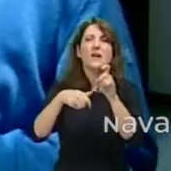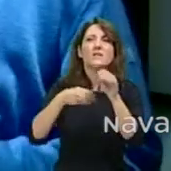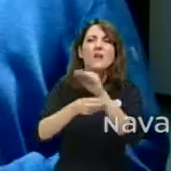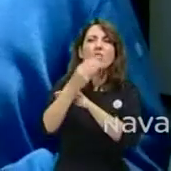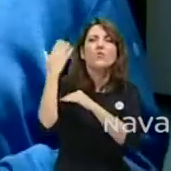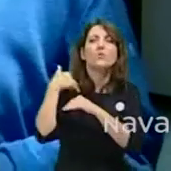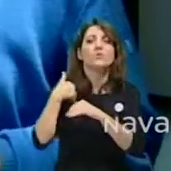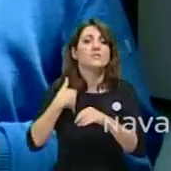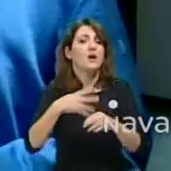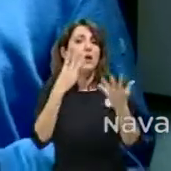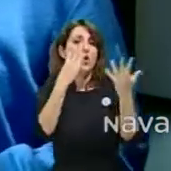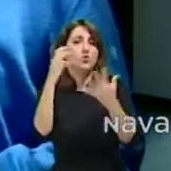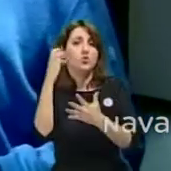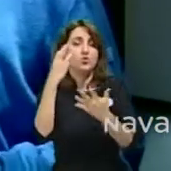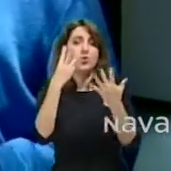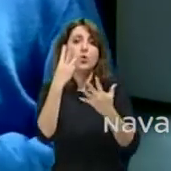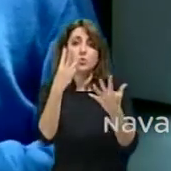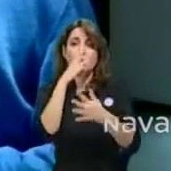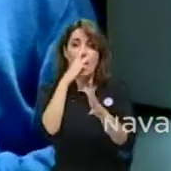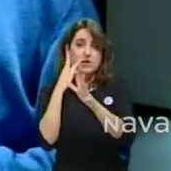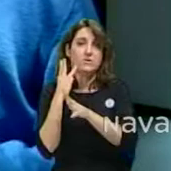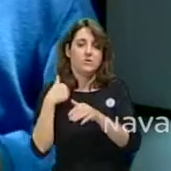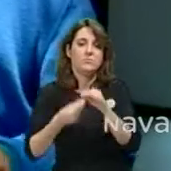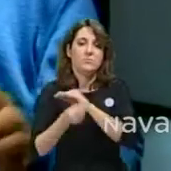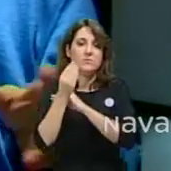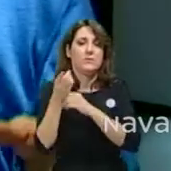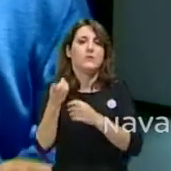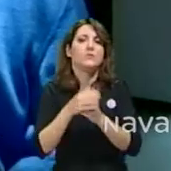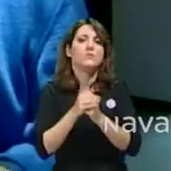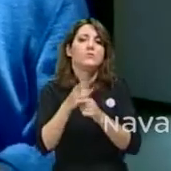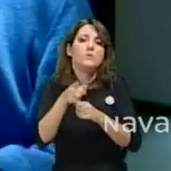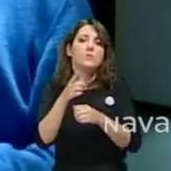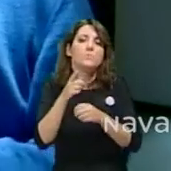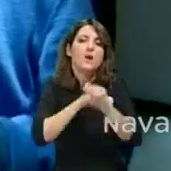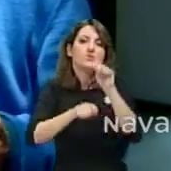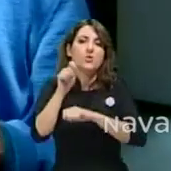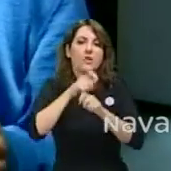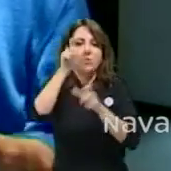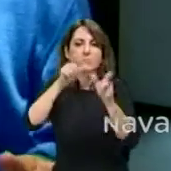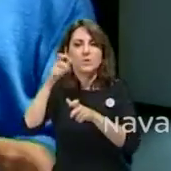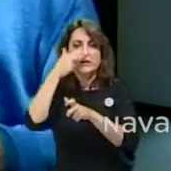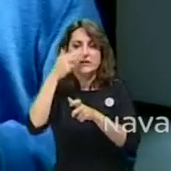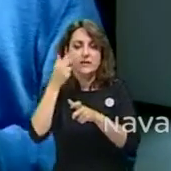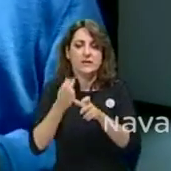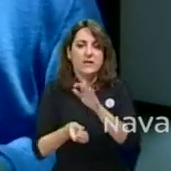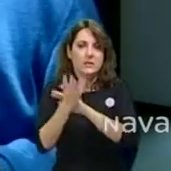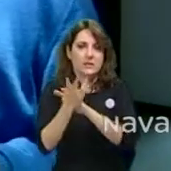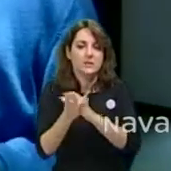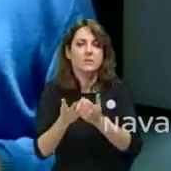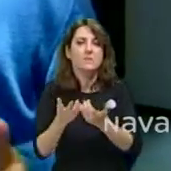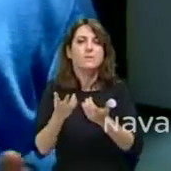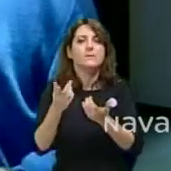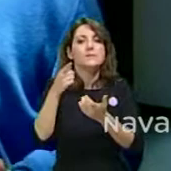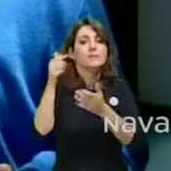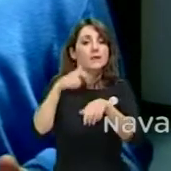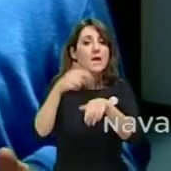como continuación de una asociación que fundamos un grupo de personas interesadas en algo que en ese momento